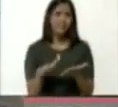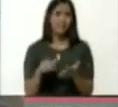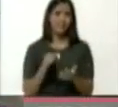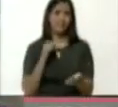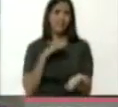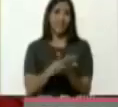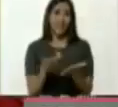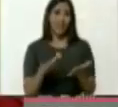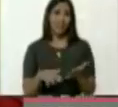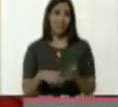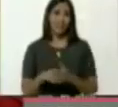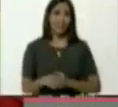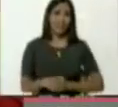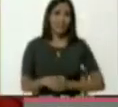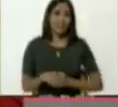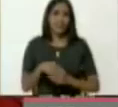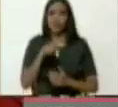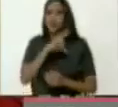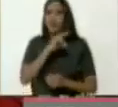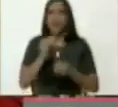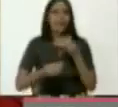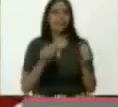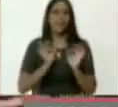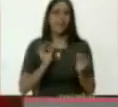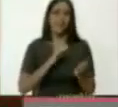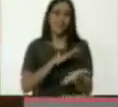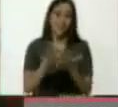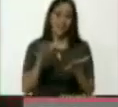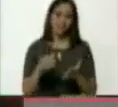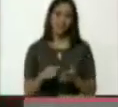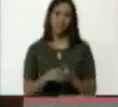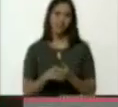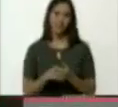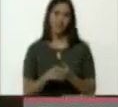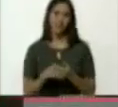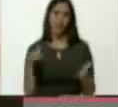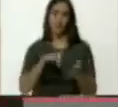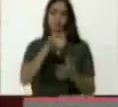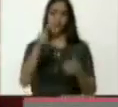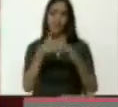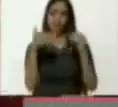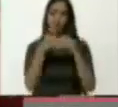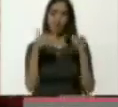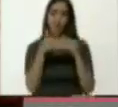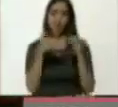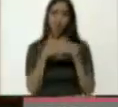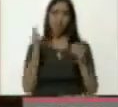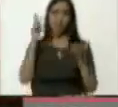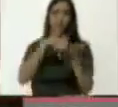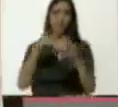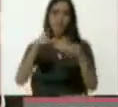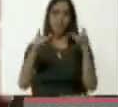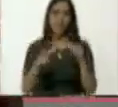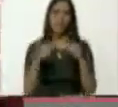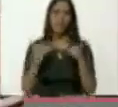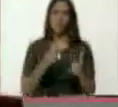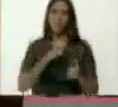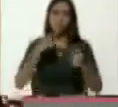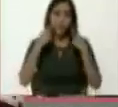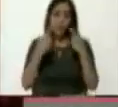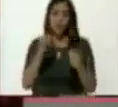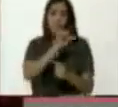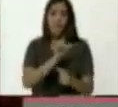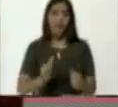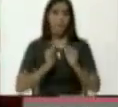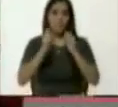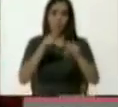Gratis. No creo. No hace nada de gratis. No creo. Pónganle un avión lleno de dólares, se llega al lugar. Y ya nosotros vimos que esta semana